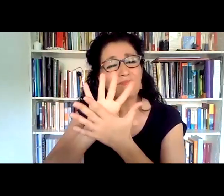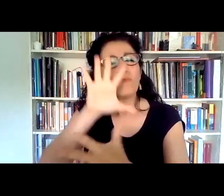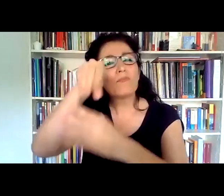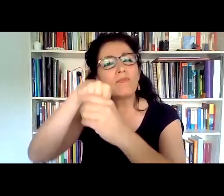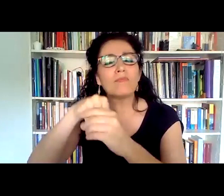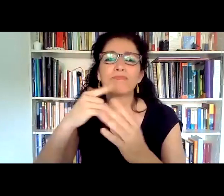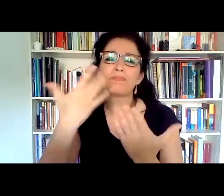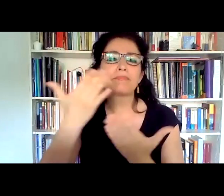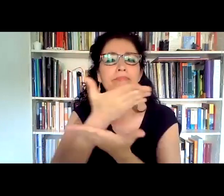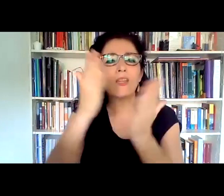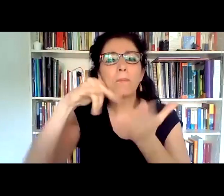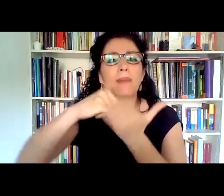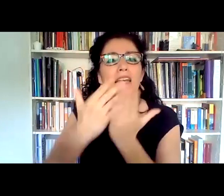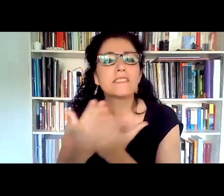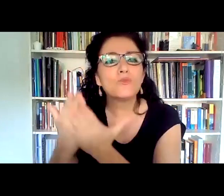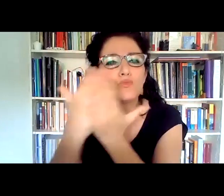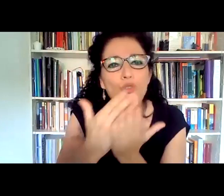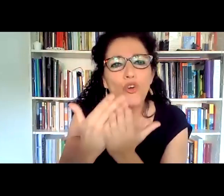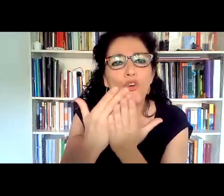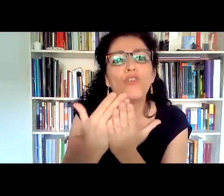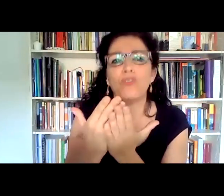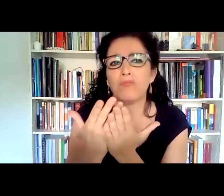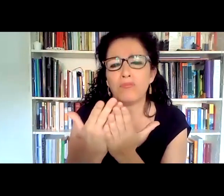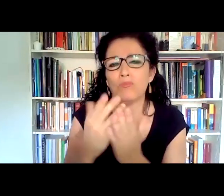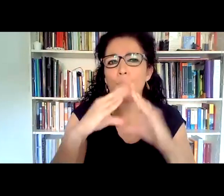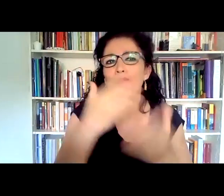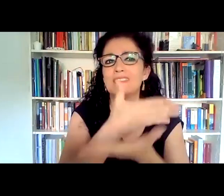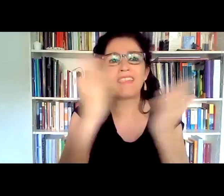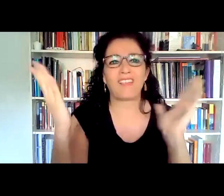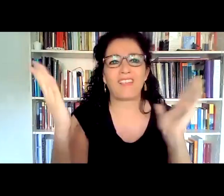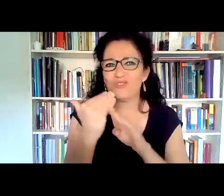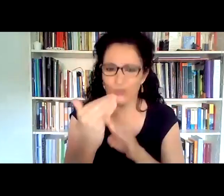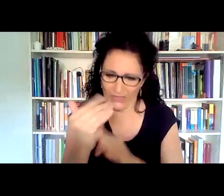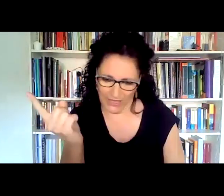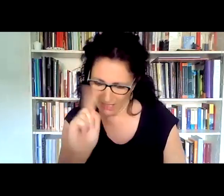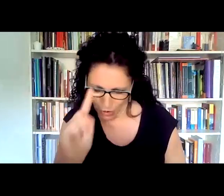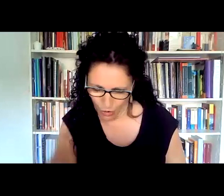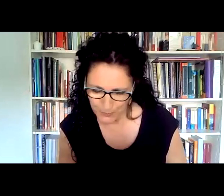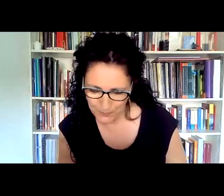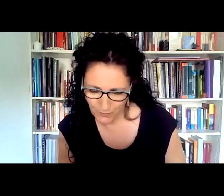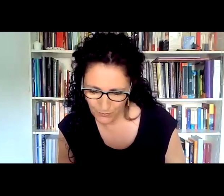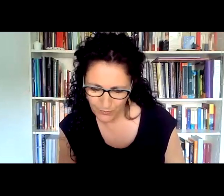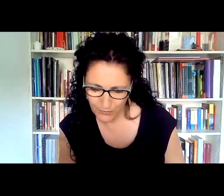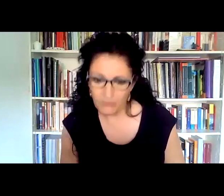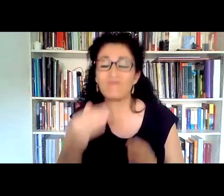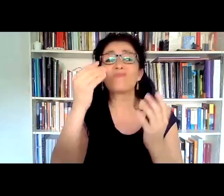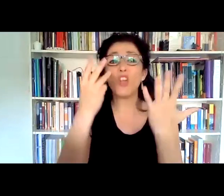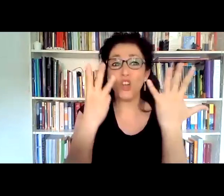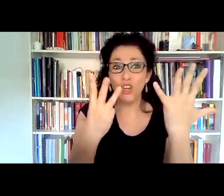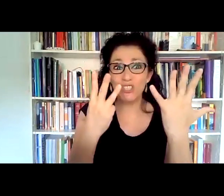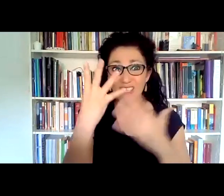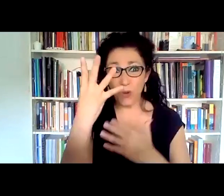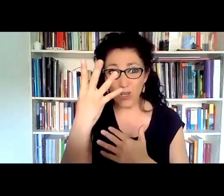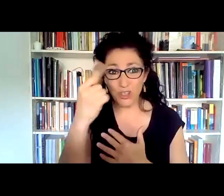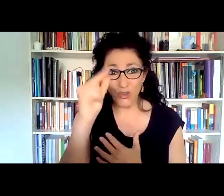57,5% considera que no tiene presencia en los diferentes planes de estudios de las universidades